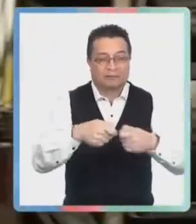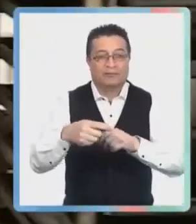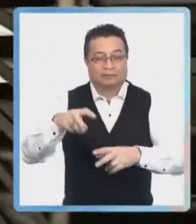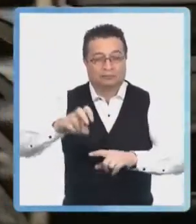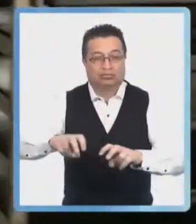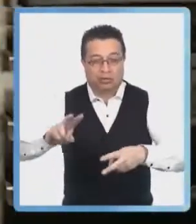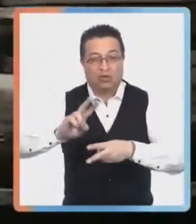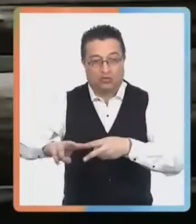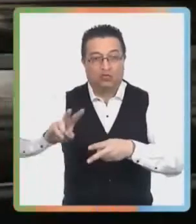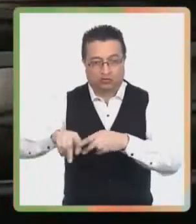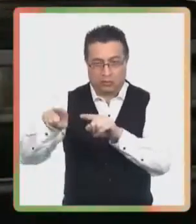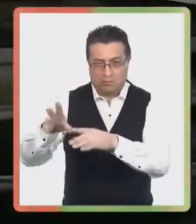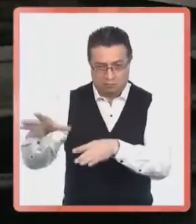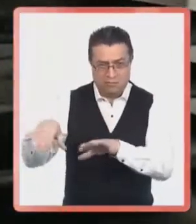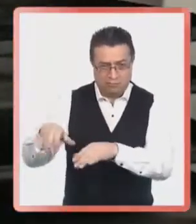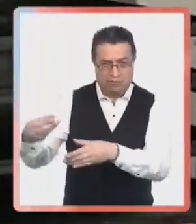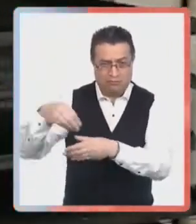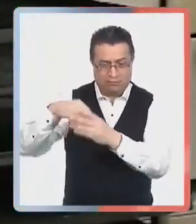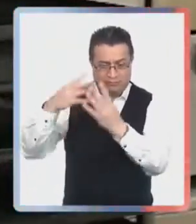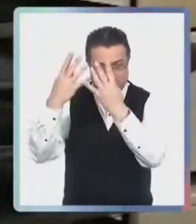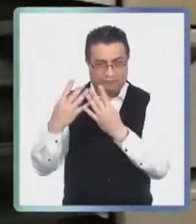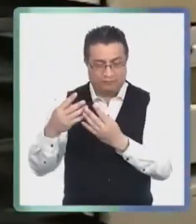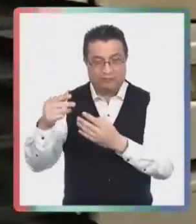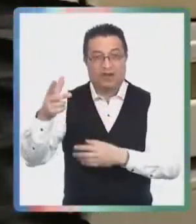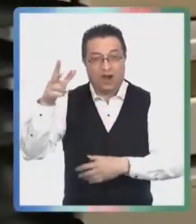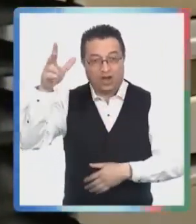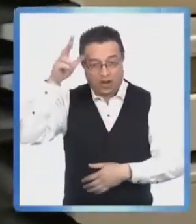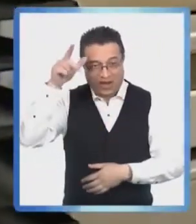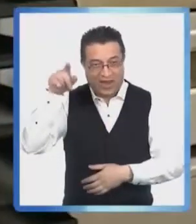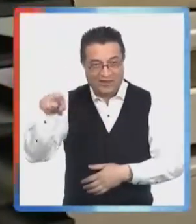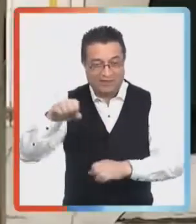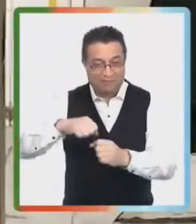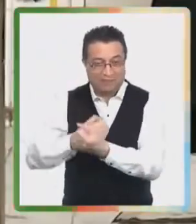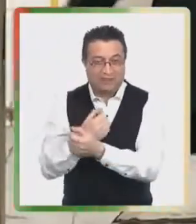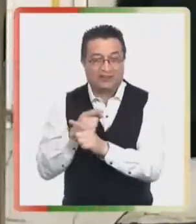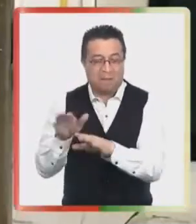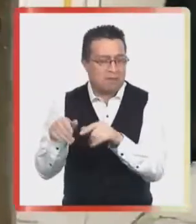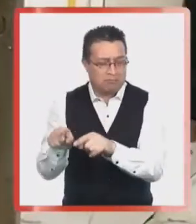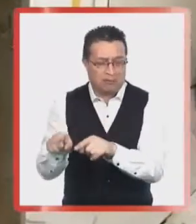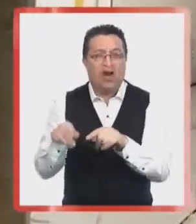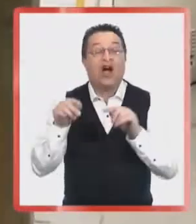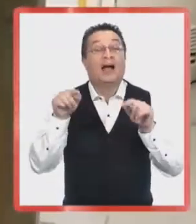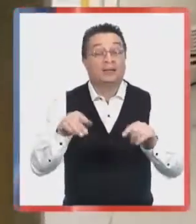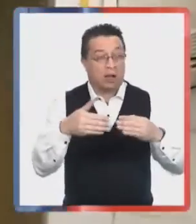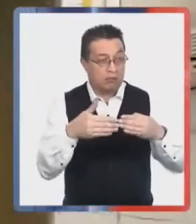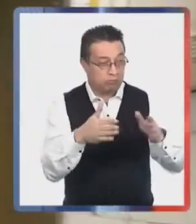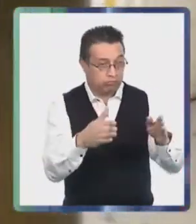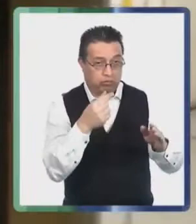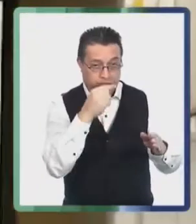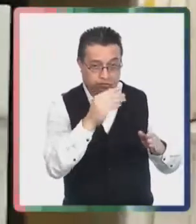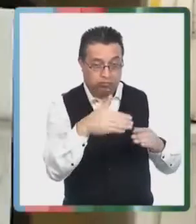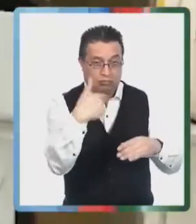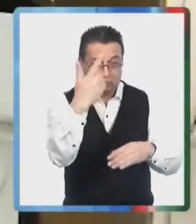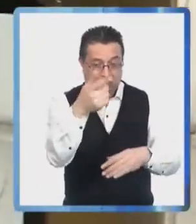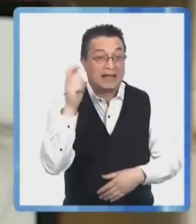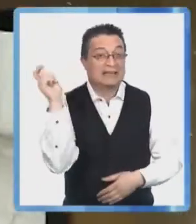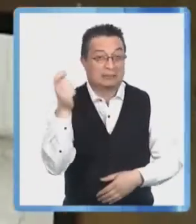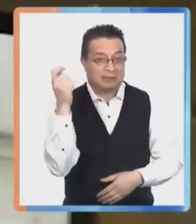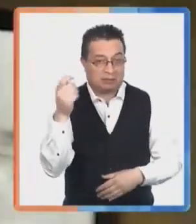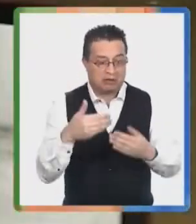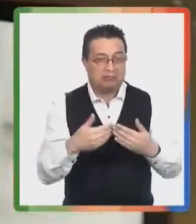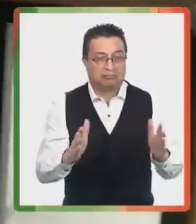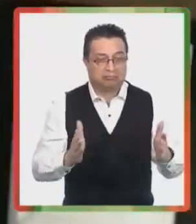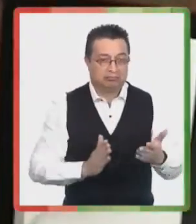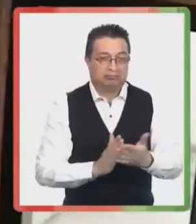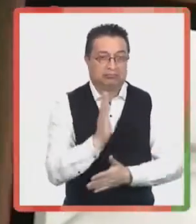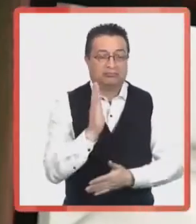de venta, que serán construidos por los internos de la cárcel de Coyhaique, de cara a la apertura al público proyectada para el mes